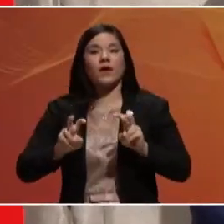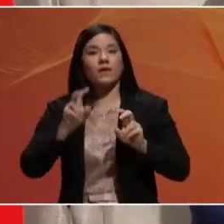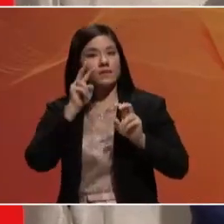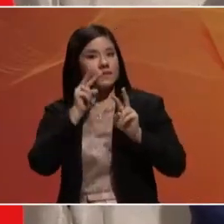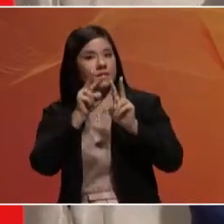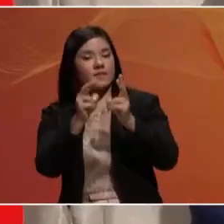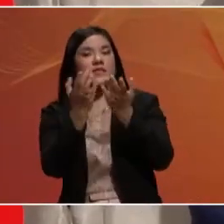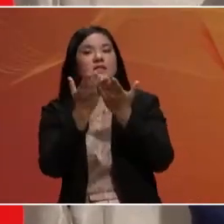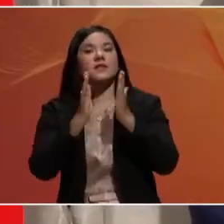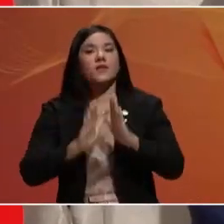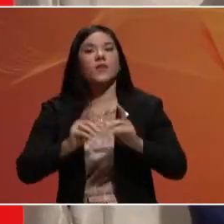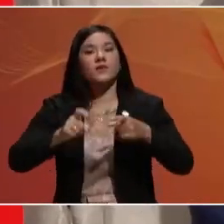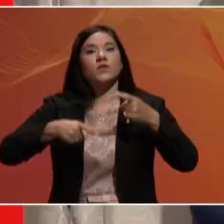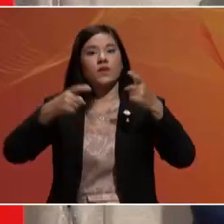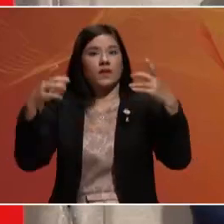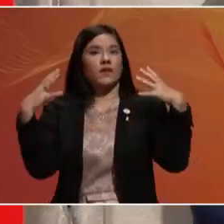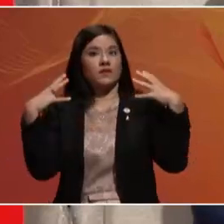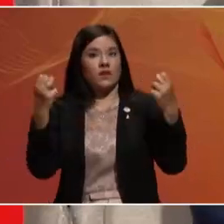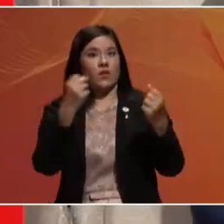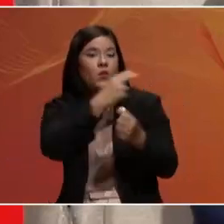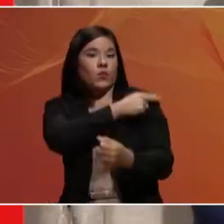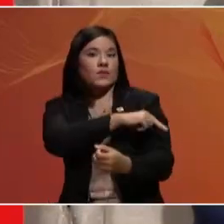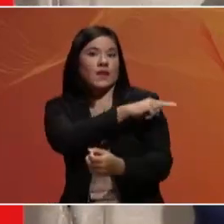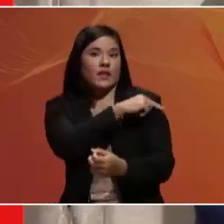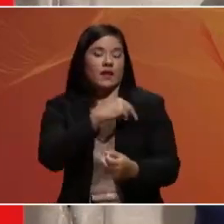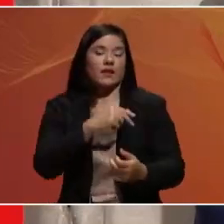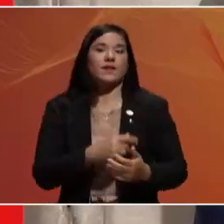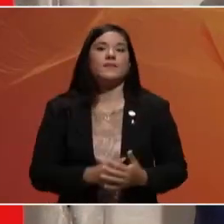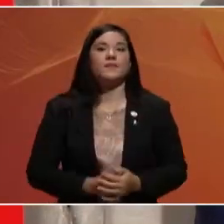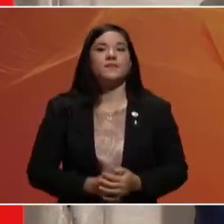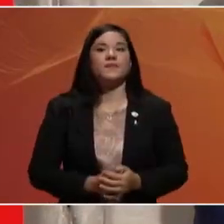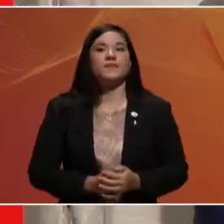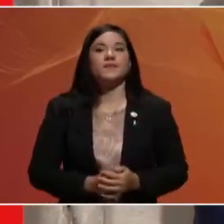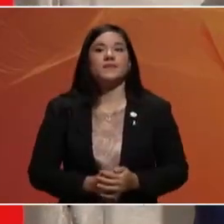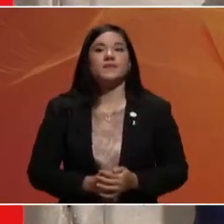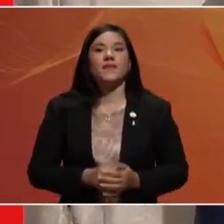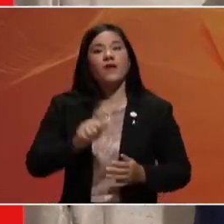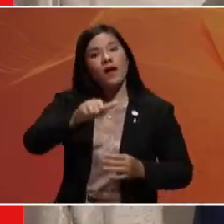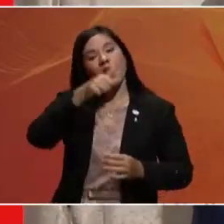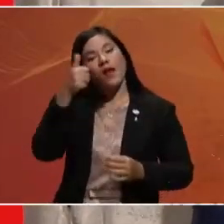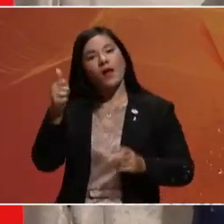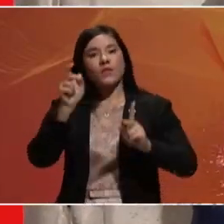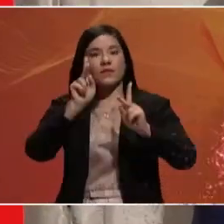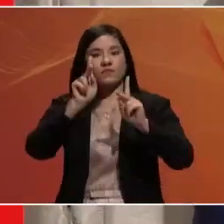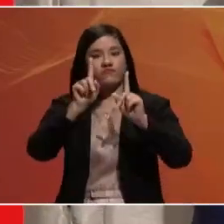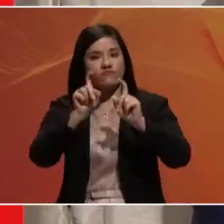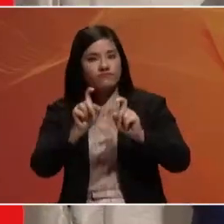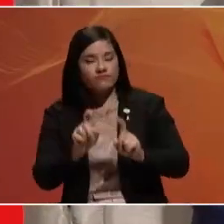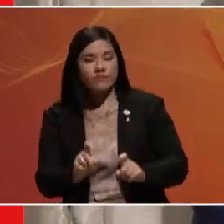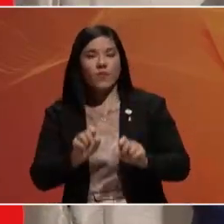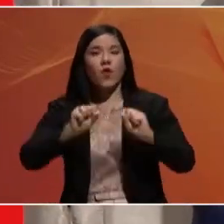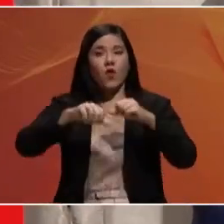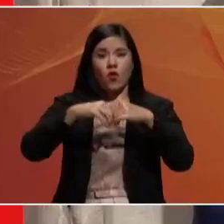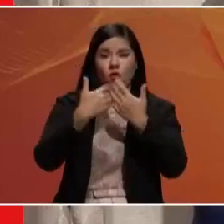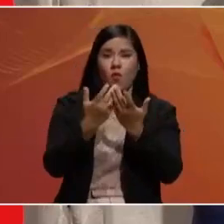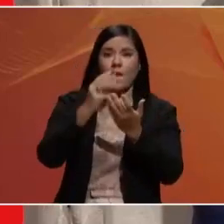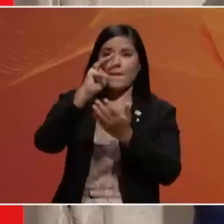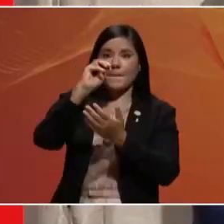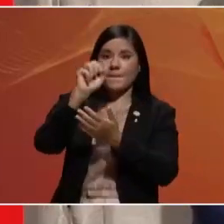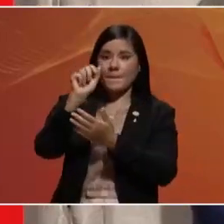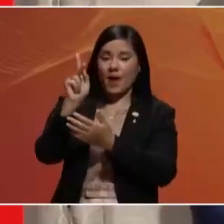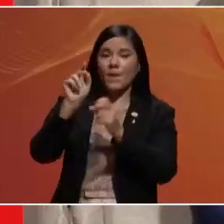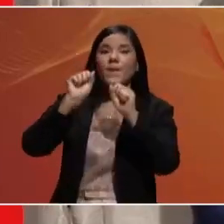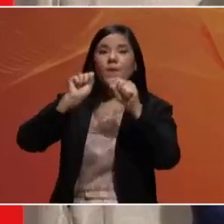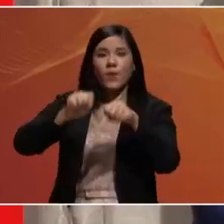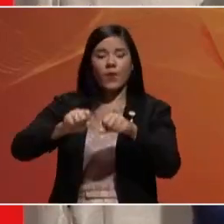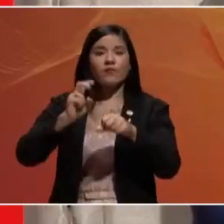los servicios que ofrecen los centros hospitalarios. Perfecto. La otra pregunta, ¿cómo el MAP puede garantizar